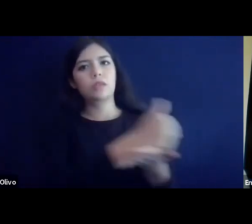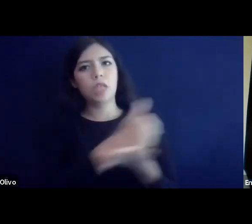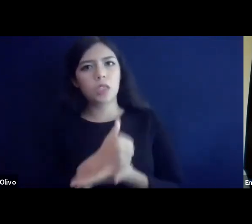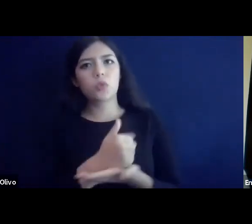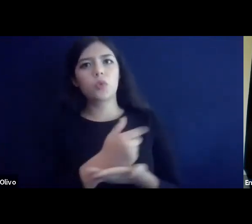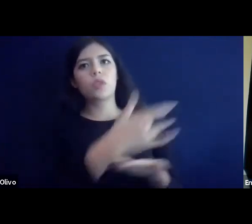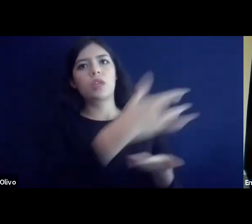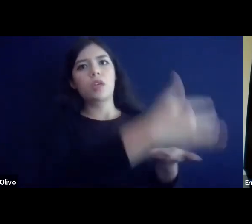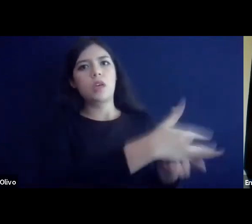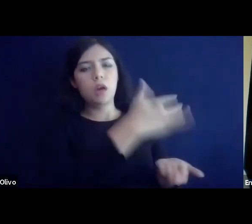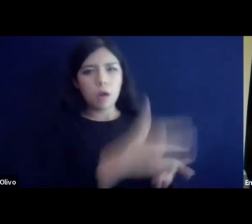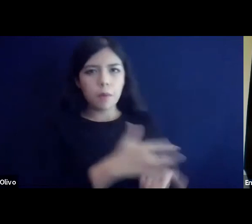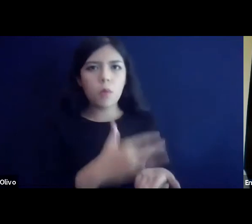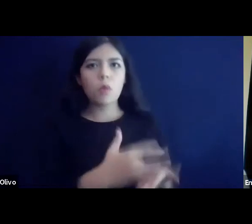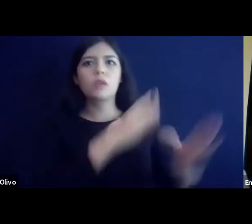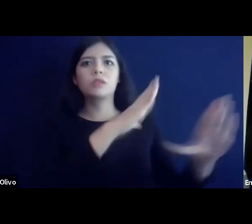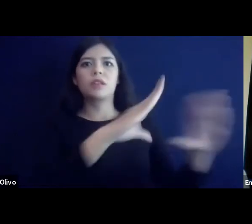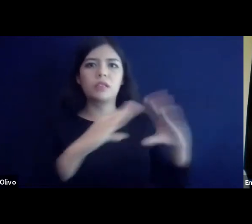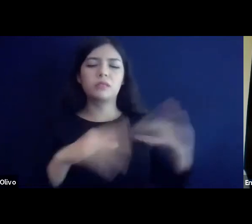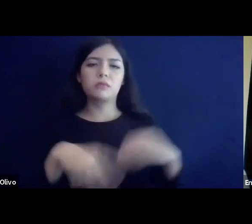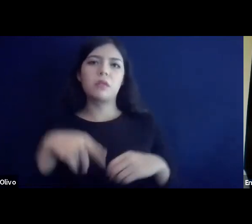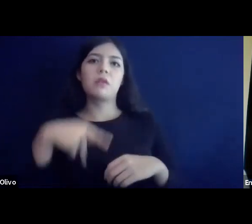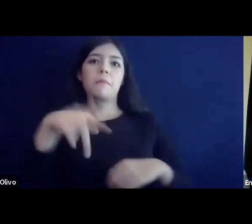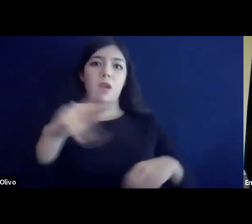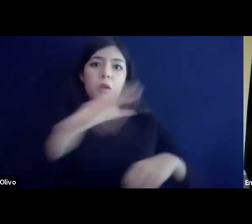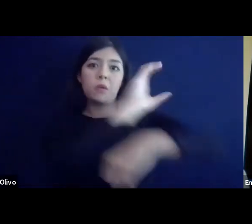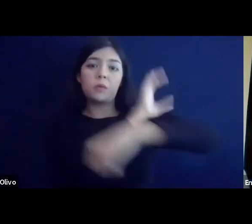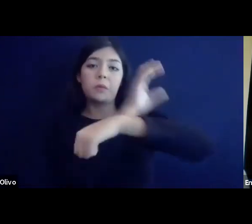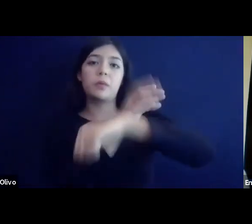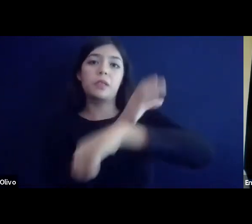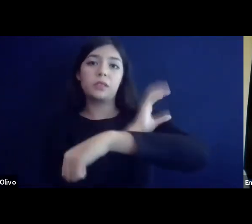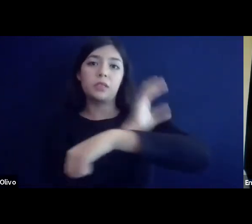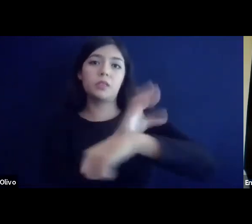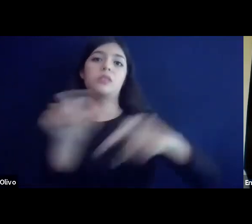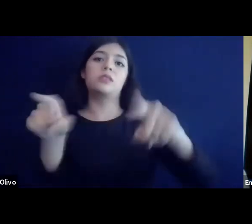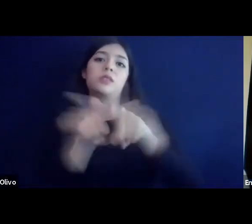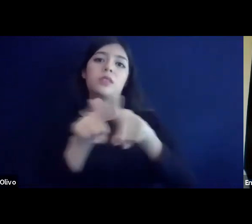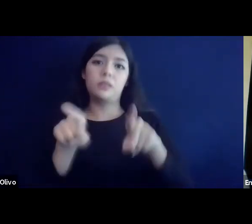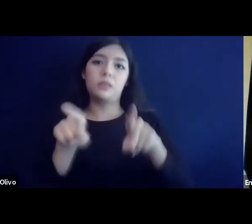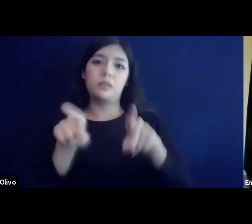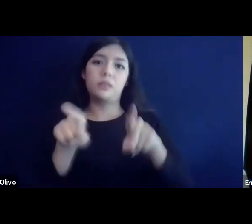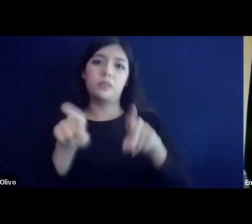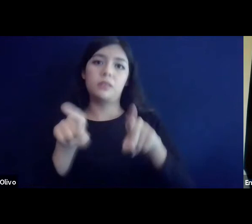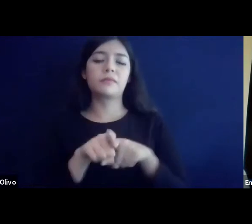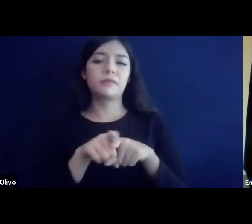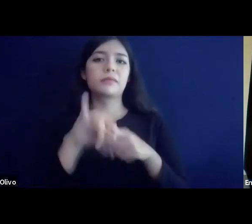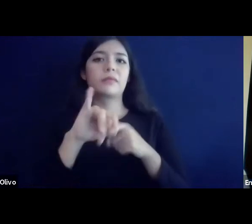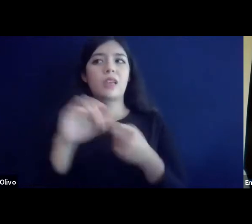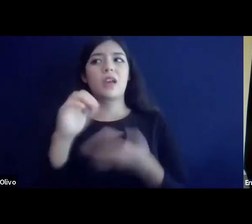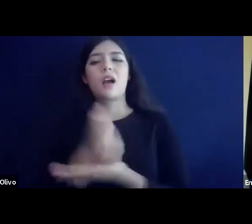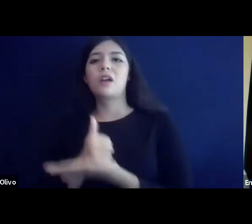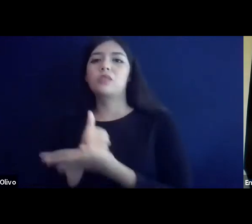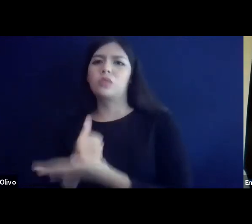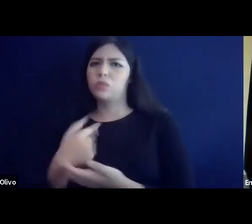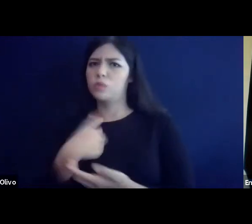que son los que están al frente del grupo, pero la verdad es que muchas, muchas cosas las hemos logrado, yo en lo personal las